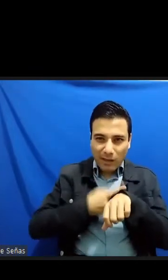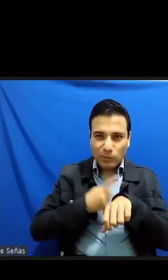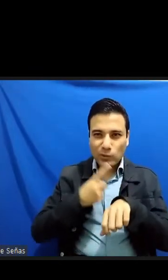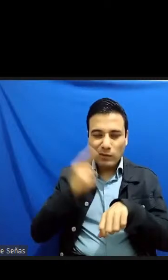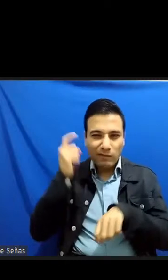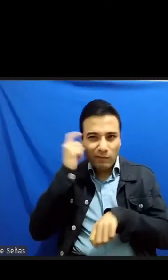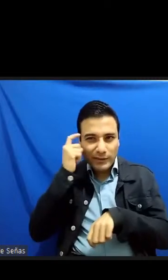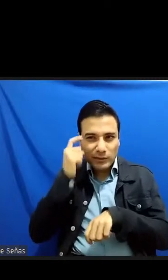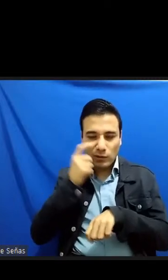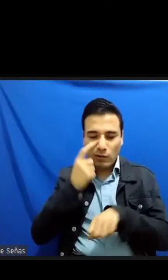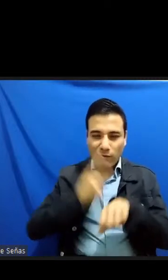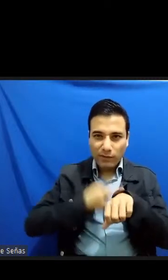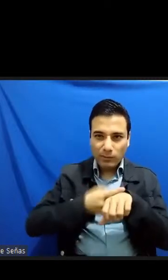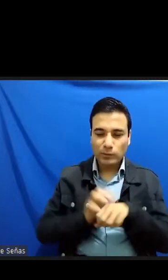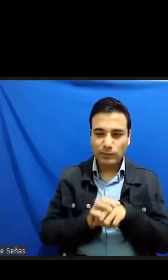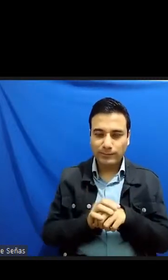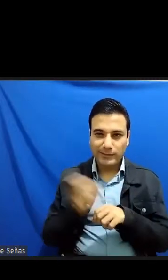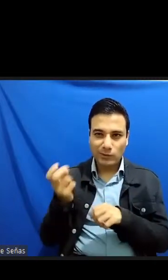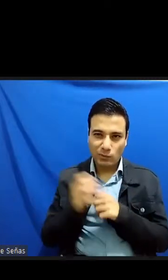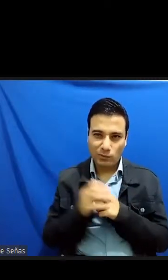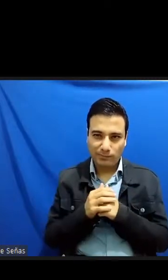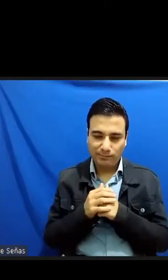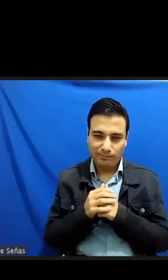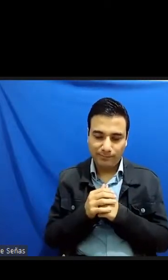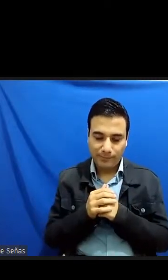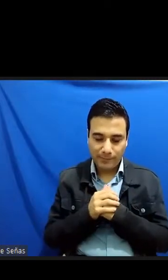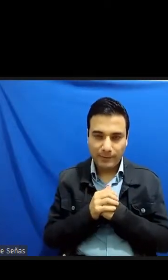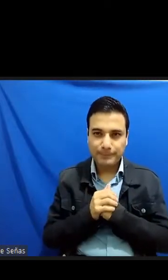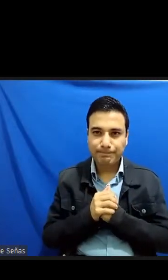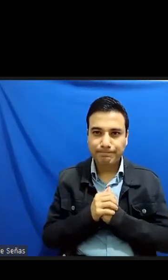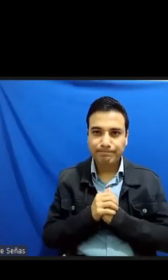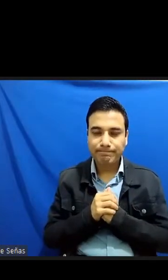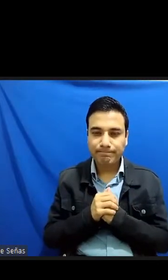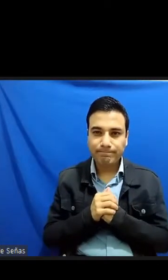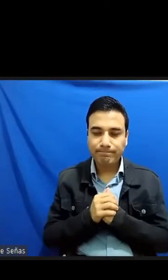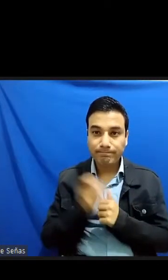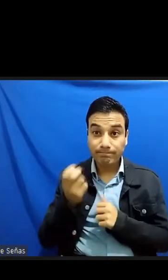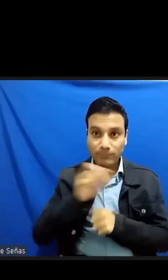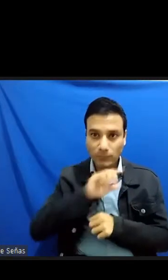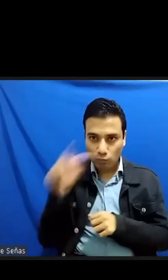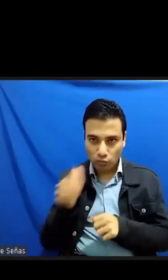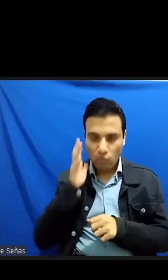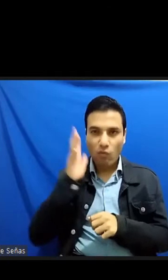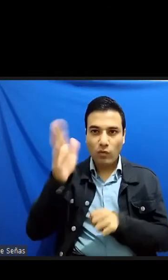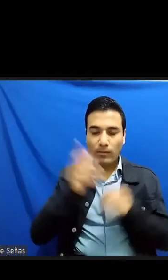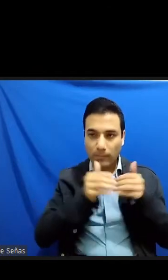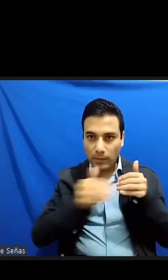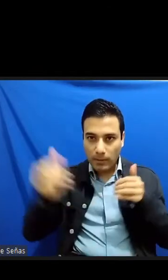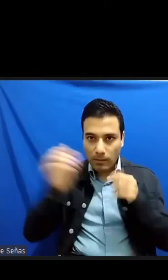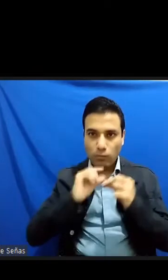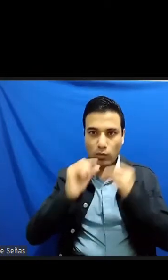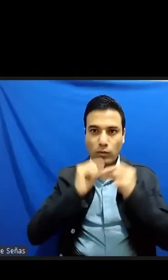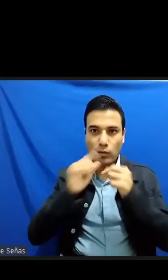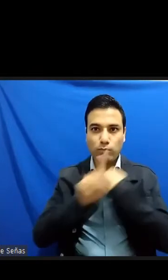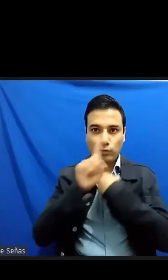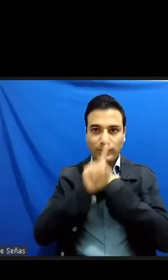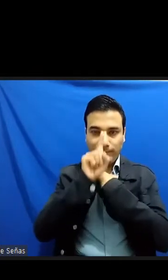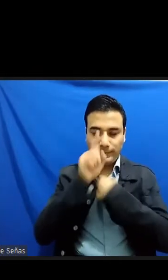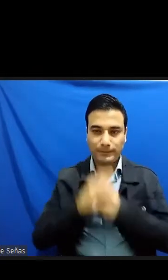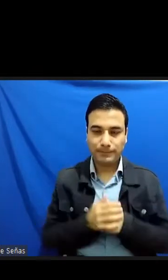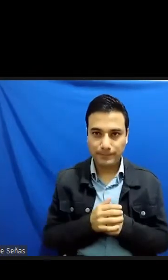llamado a continuar con lo esperado como preámbulo de la tragedia en los tiempos de peste